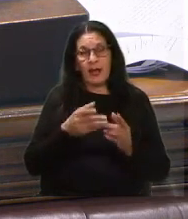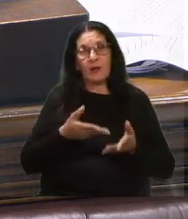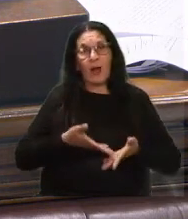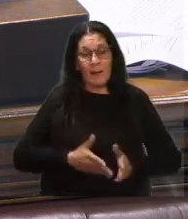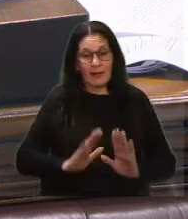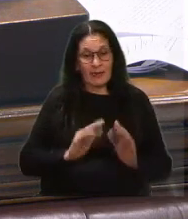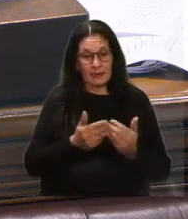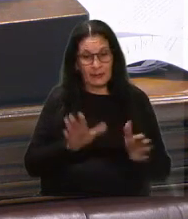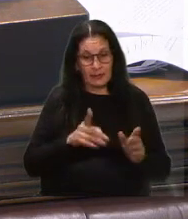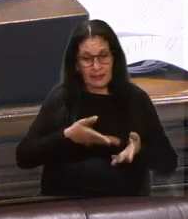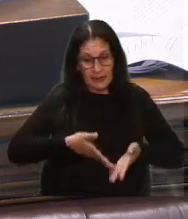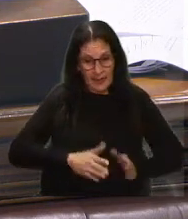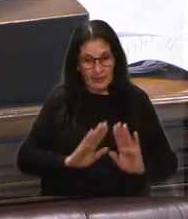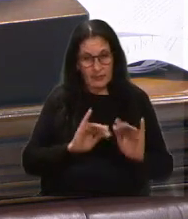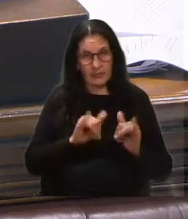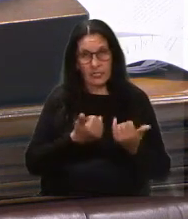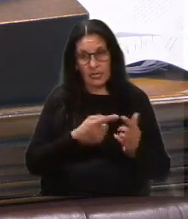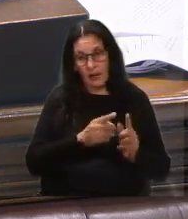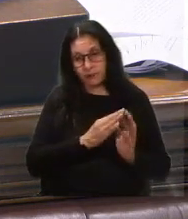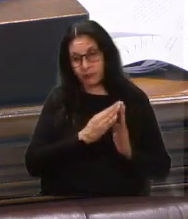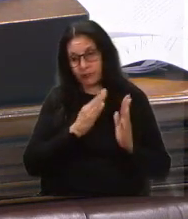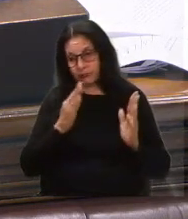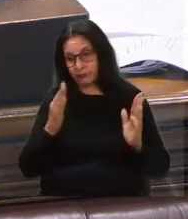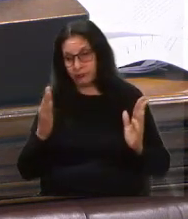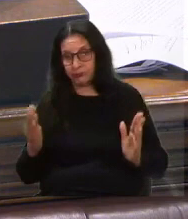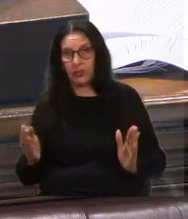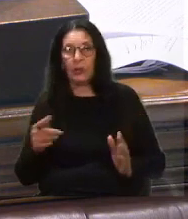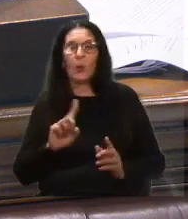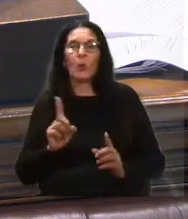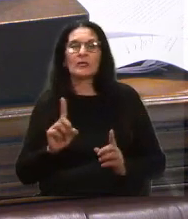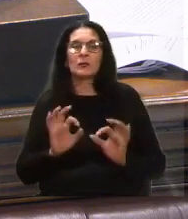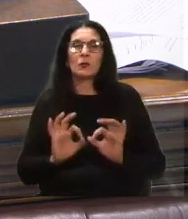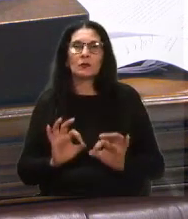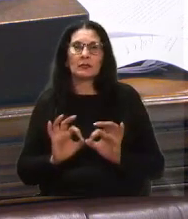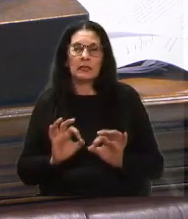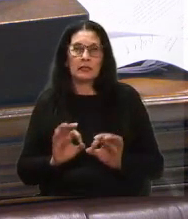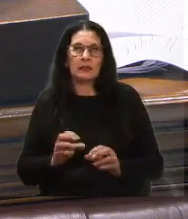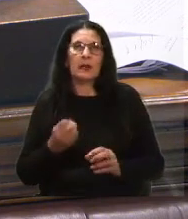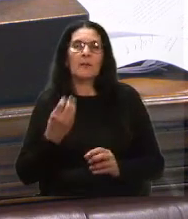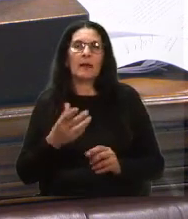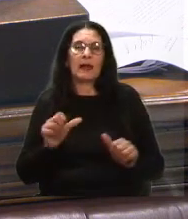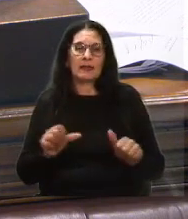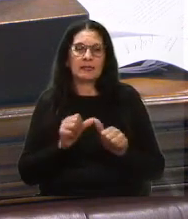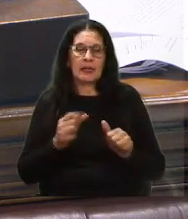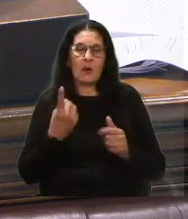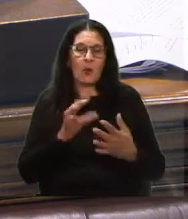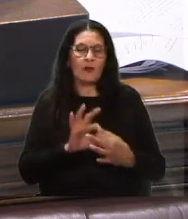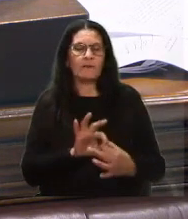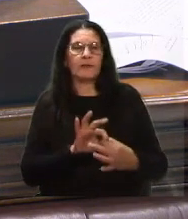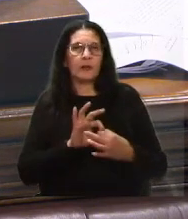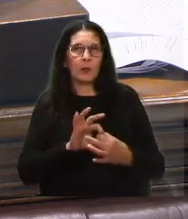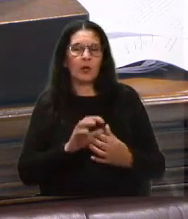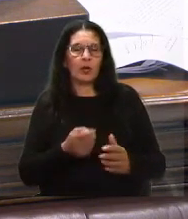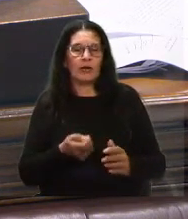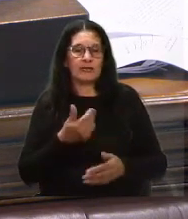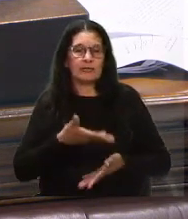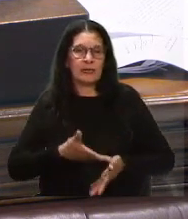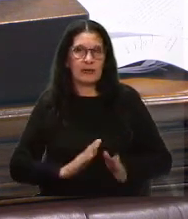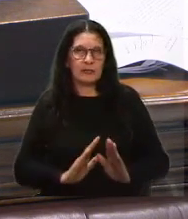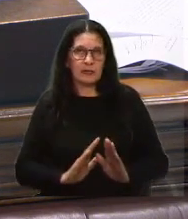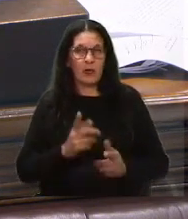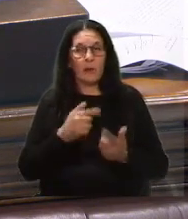partir del nacimiento tal cual se plantea en este no serían suficientes para que se genere un vínculo estrecho con el recién